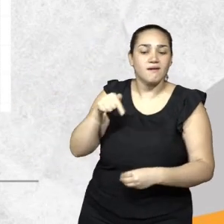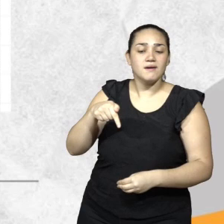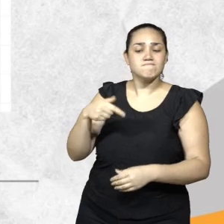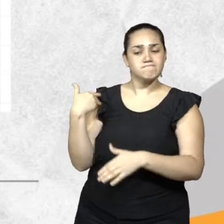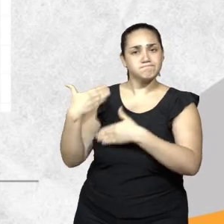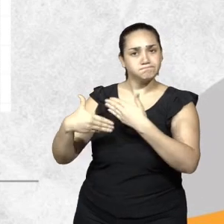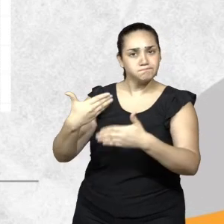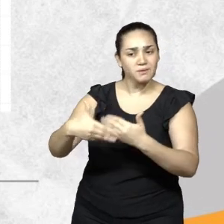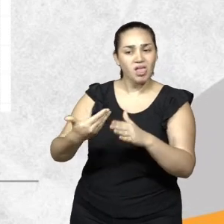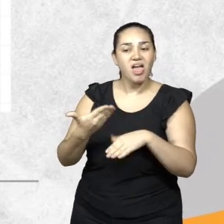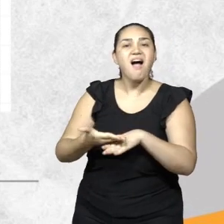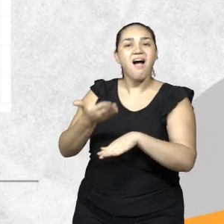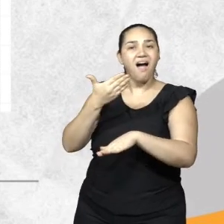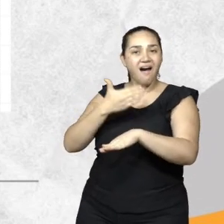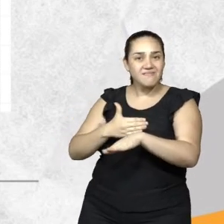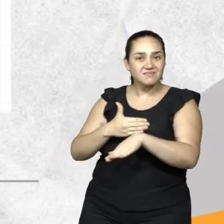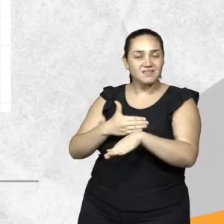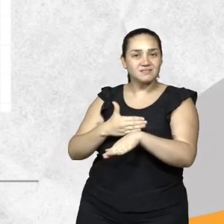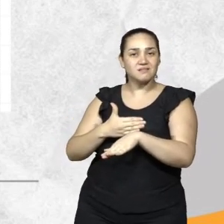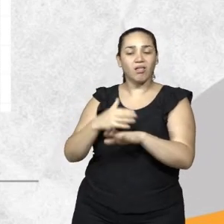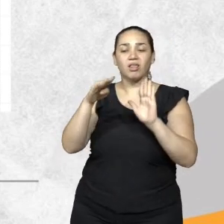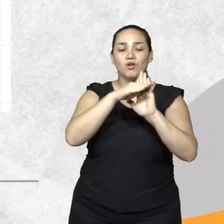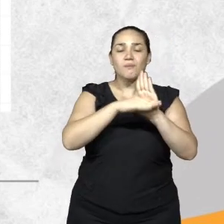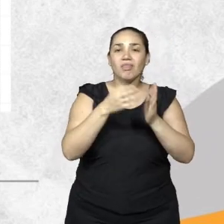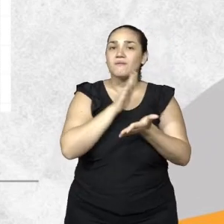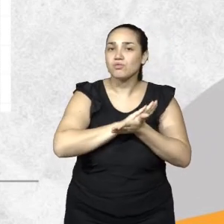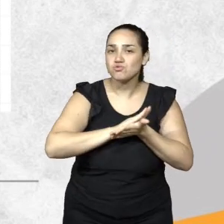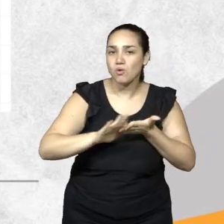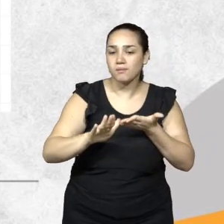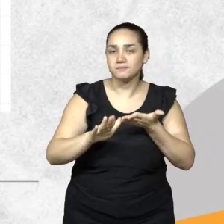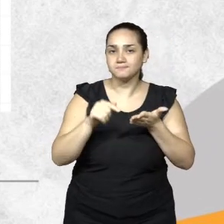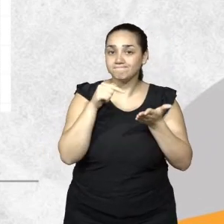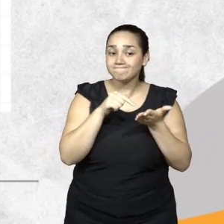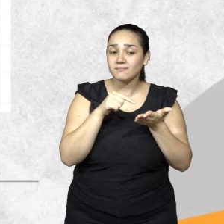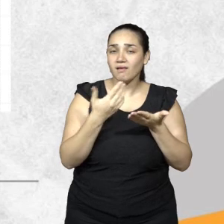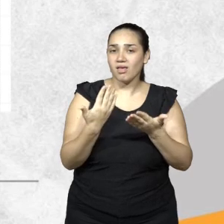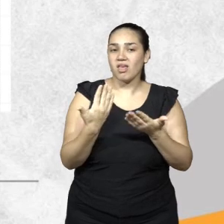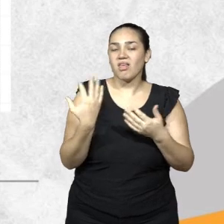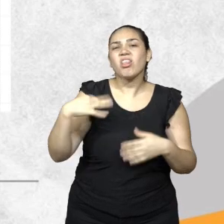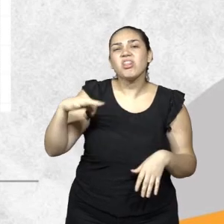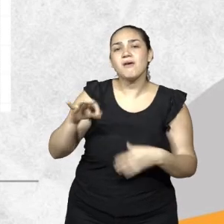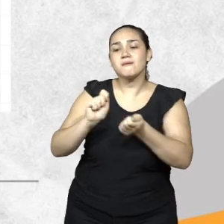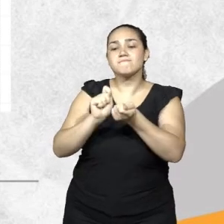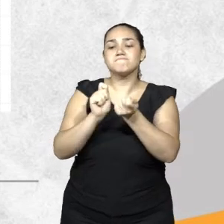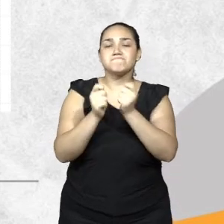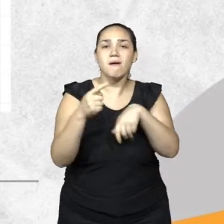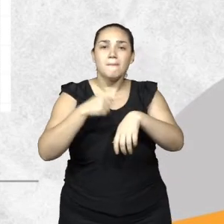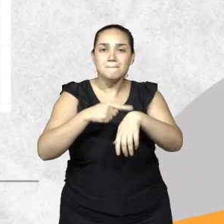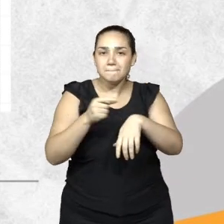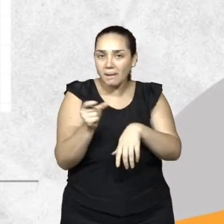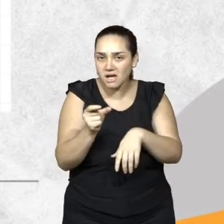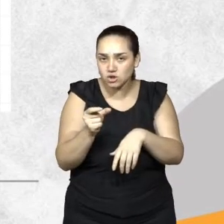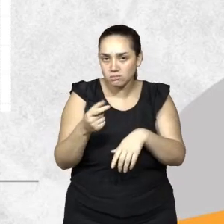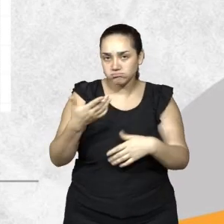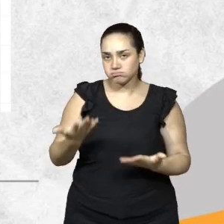operado antes de la entrada en vigencia de la nueva normativa, a la que en todo caso deberá adecuarse en un plazo razonable.